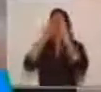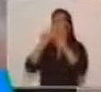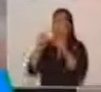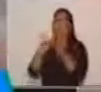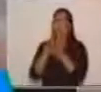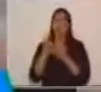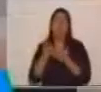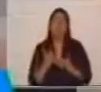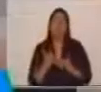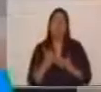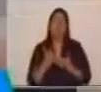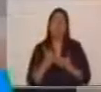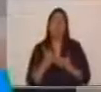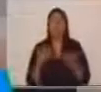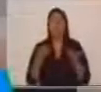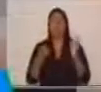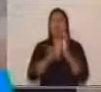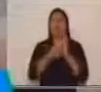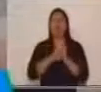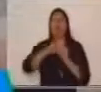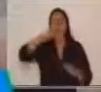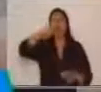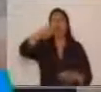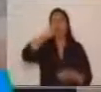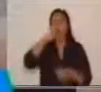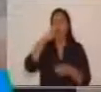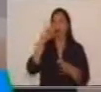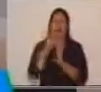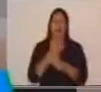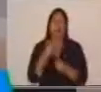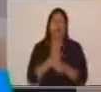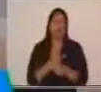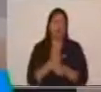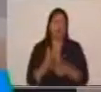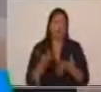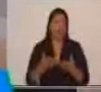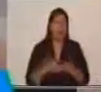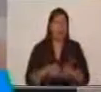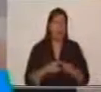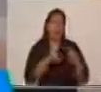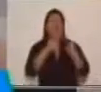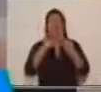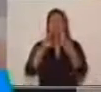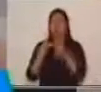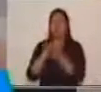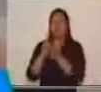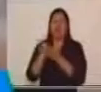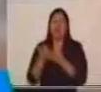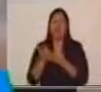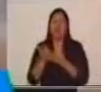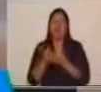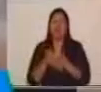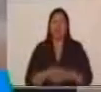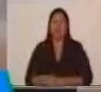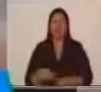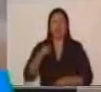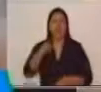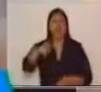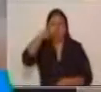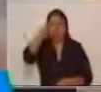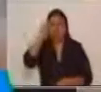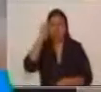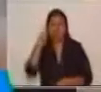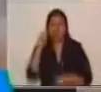son parte de las obras de mi género lírico. En casa, ¿vamos comprendiendo? ¿Vamos